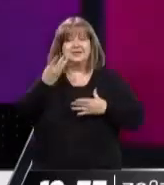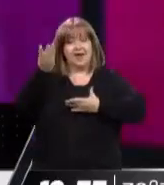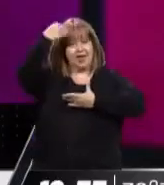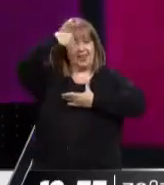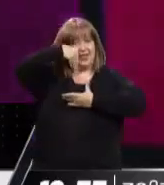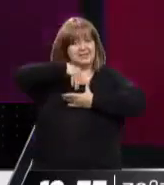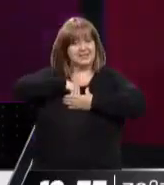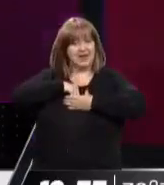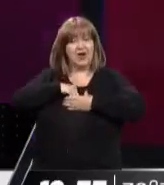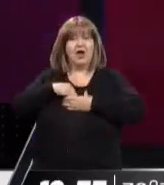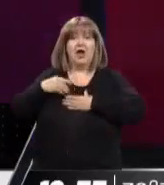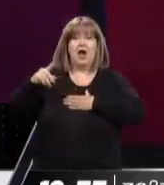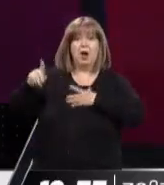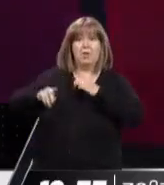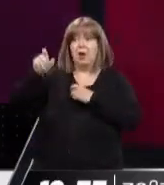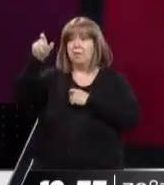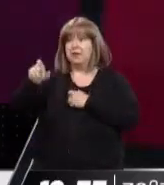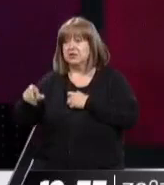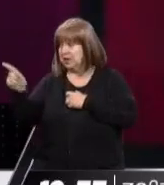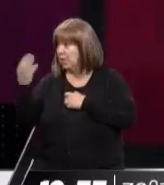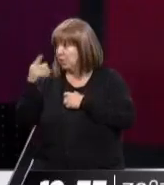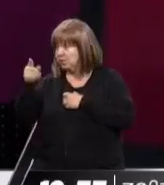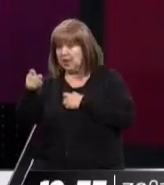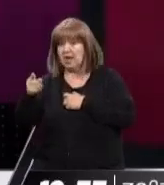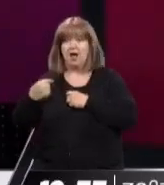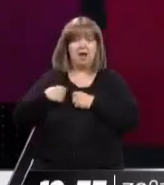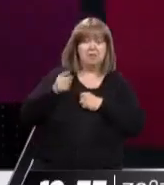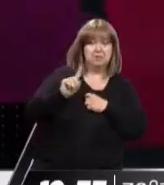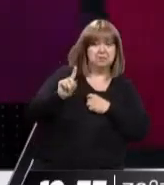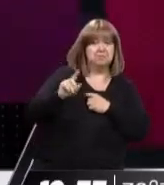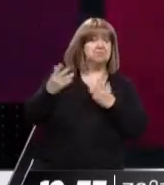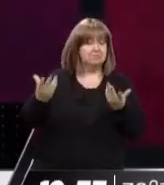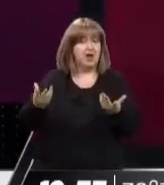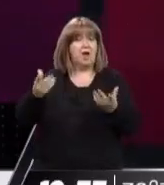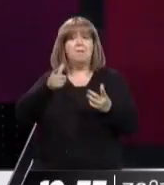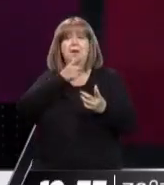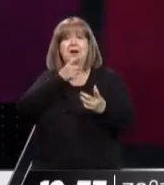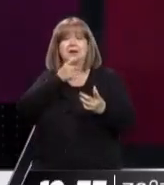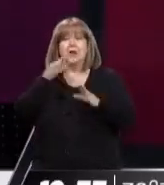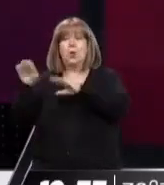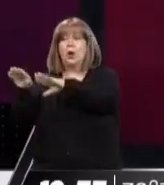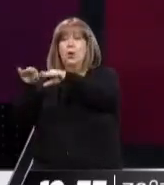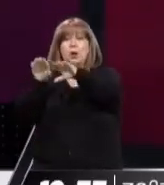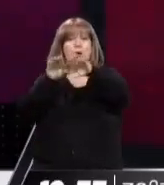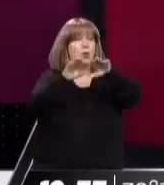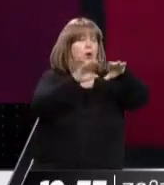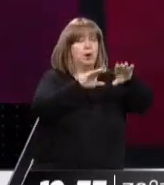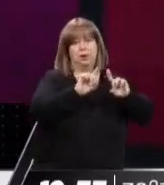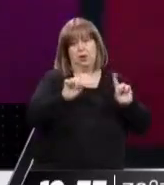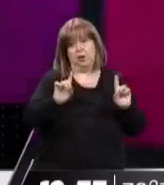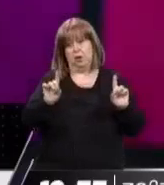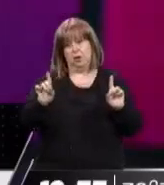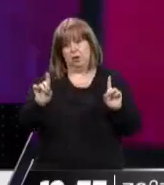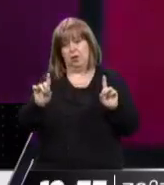Para vos a lo mejor una persona es linda y para otra no. Y seguro. Entonces eso de decir, bueno, hay un canon, hay algo específico, me parece que es como, tiene un sesgo muy importante,